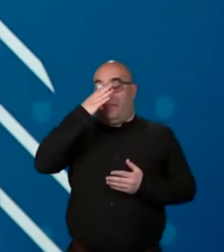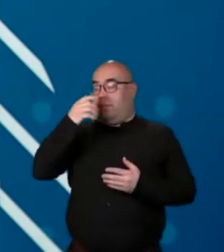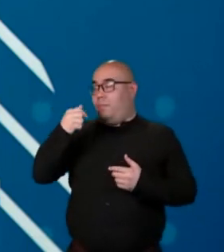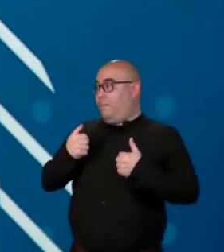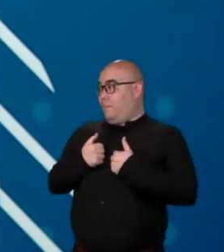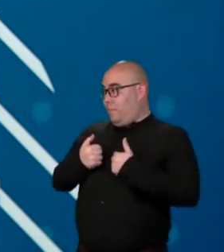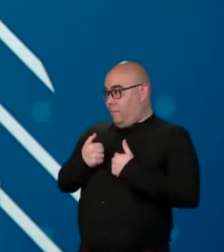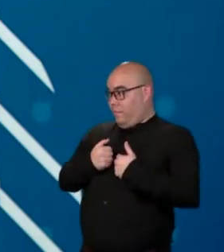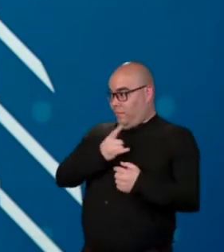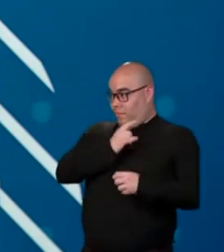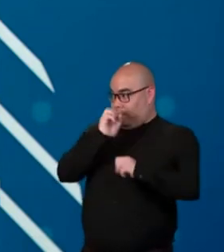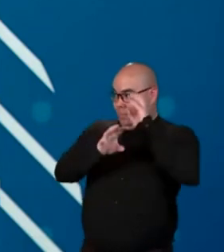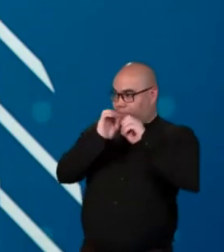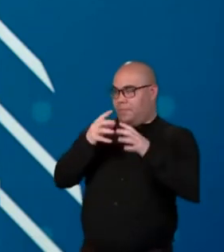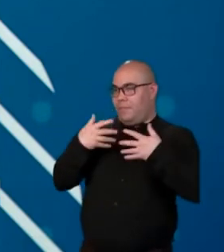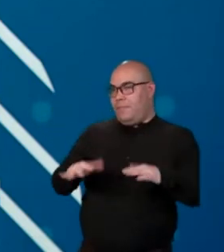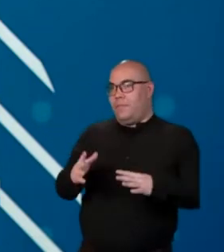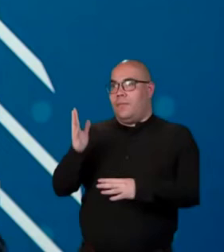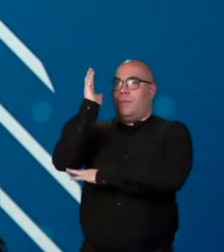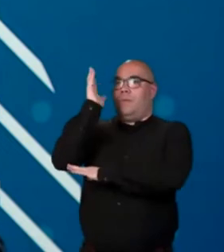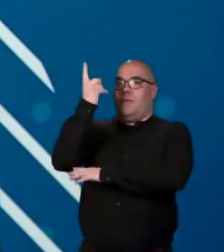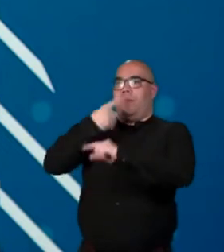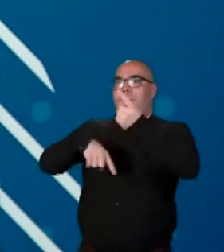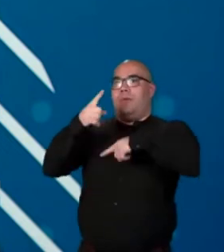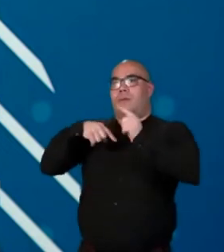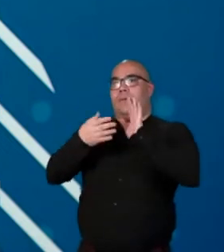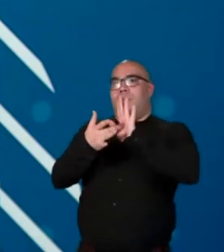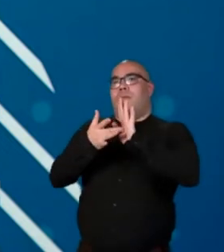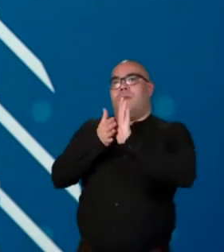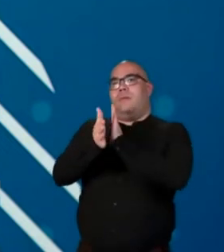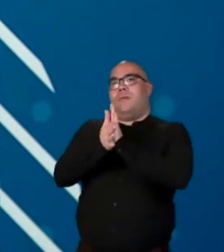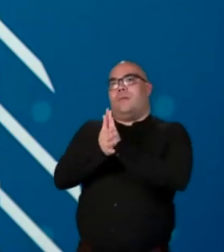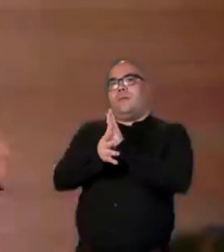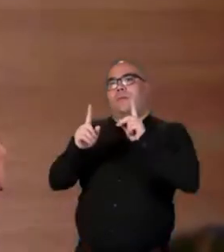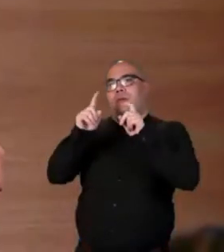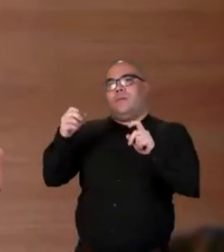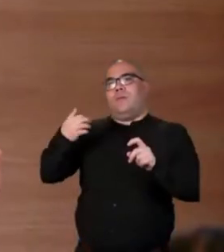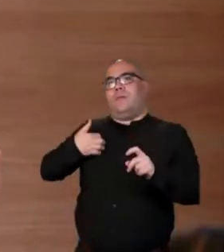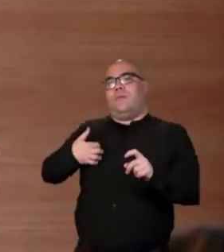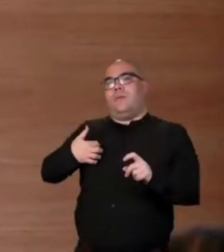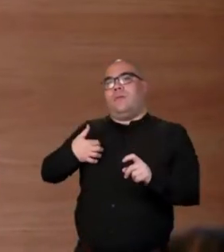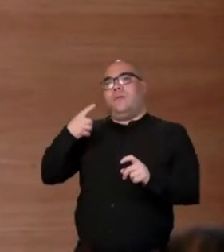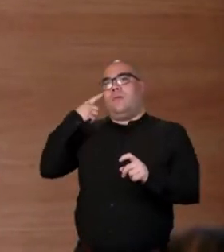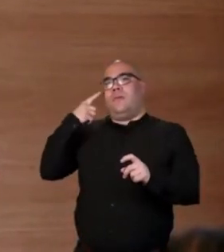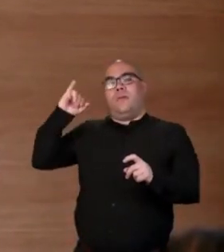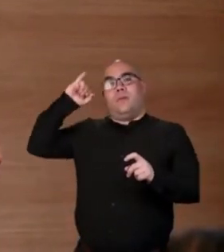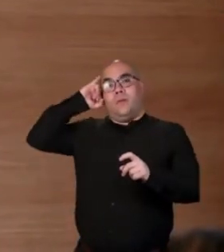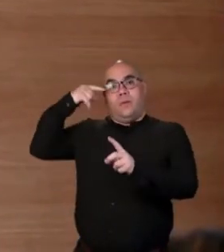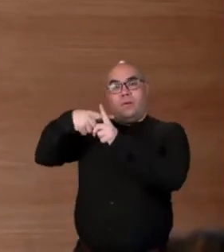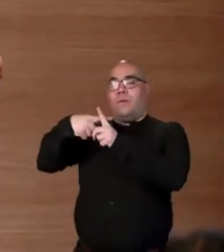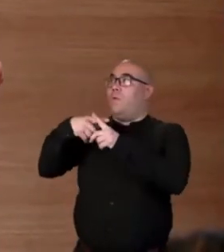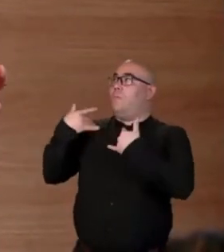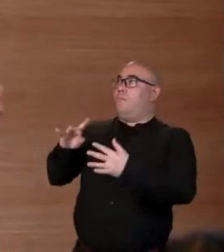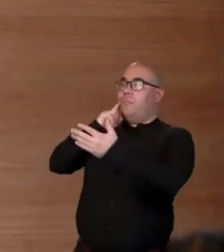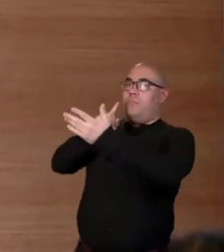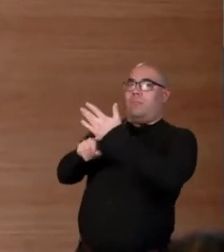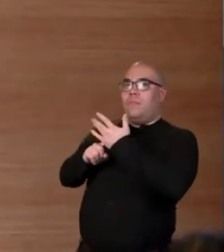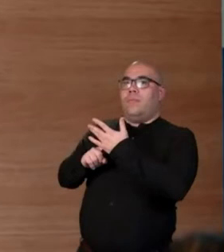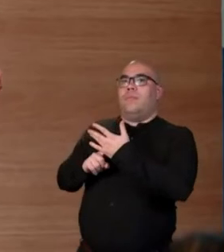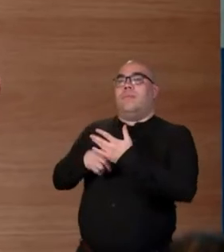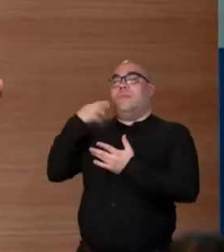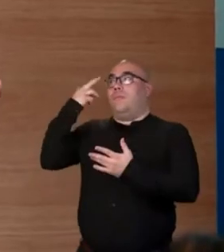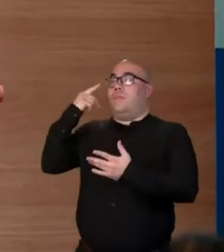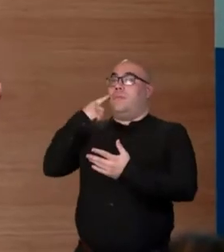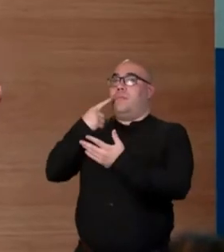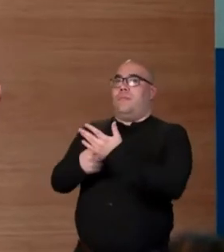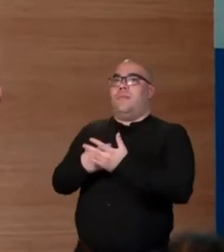lo maravilloso de la exposición del doctor josé leonardo acerca de argentina la visualización que tienen y de nuevo nos